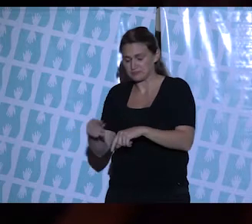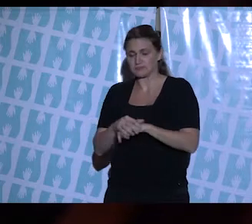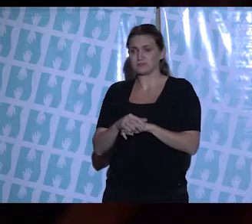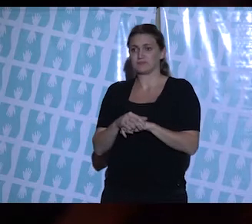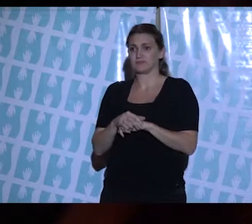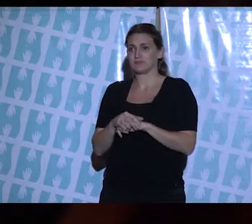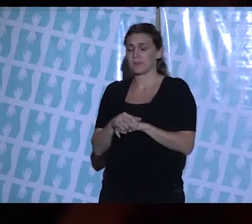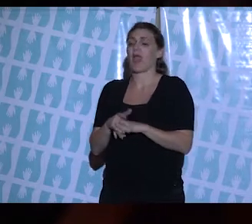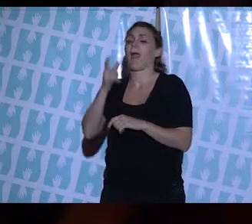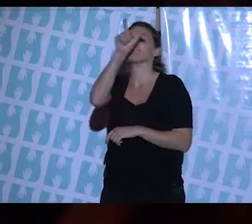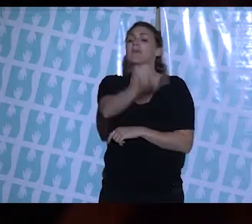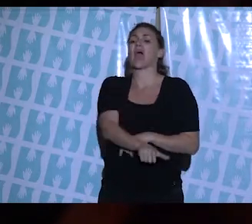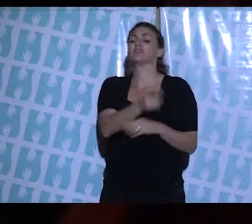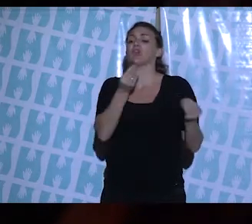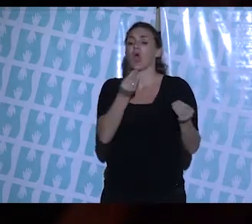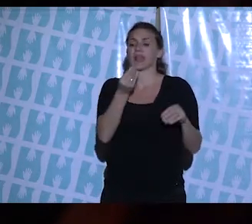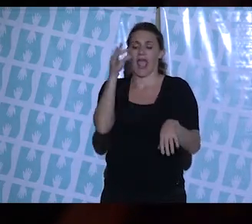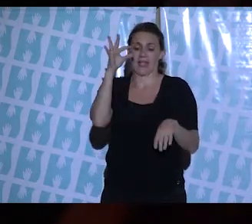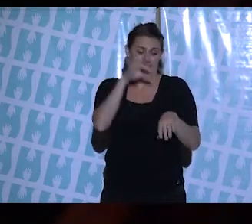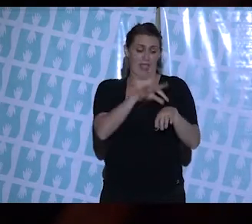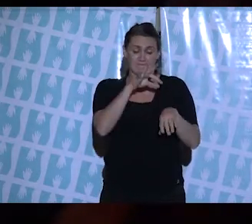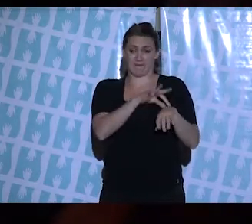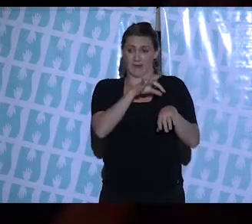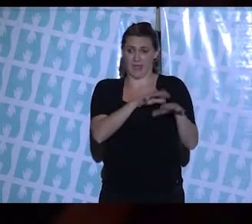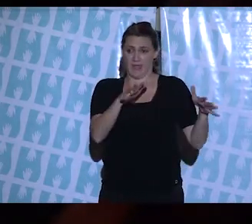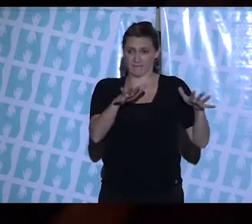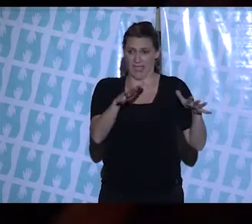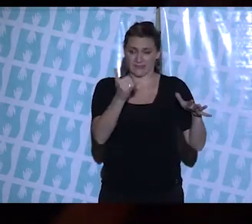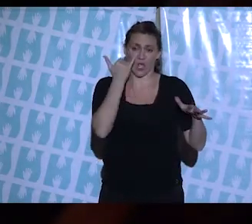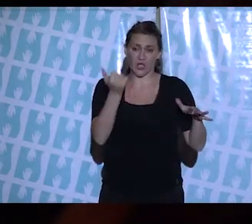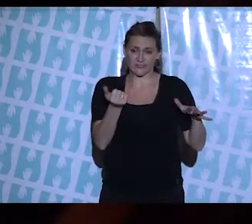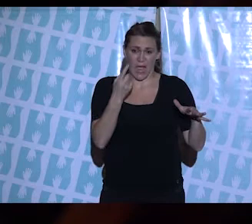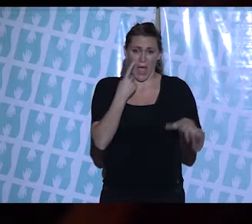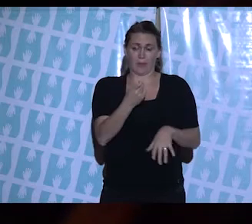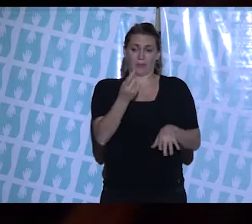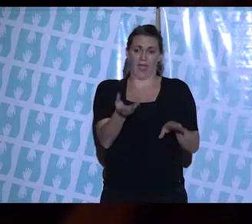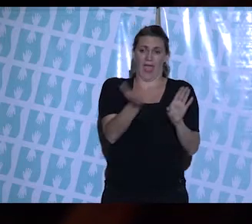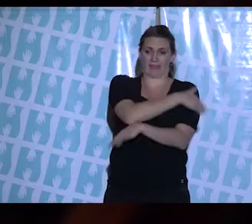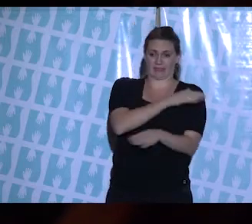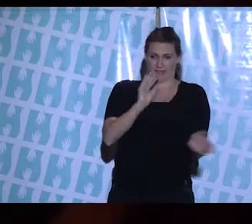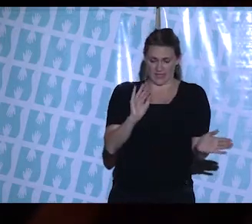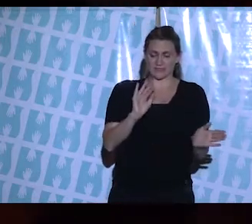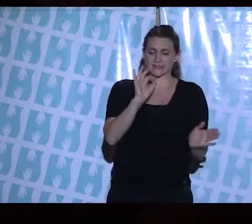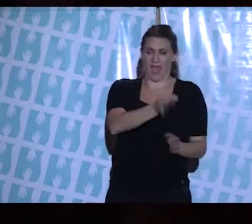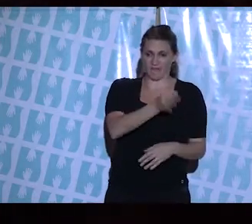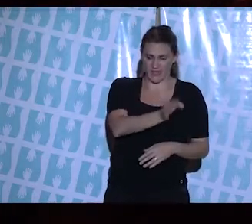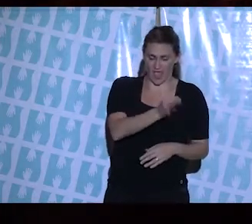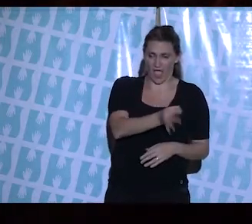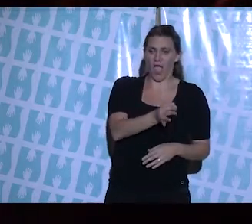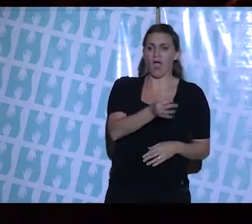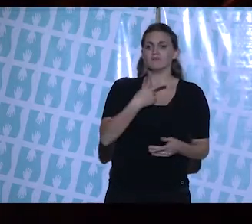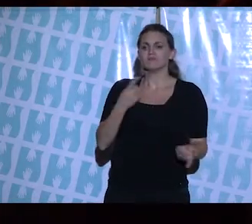de pacientes que tenían diagnóstico de enfermedad de Parkinson, se dieron cuenta que